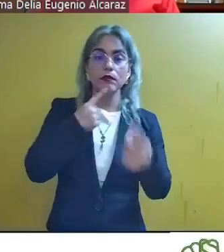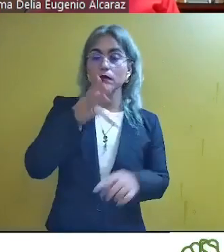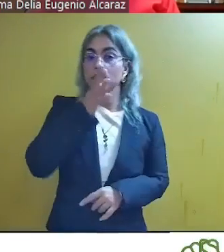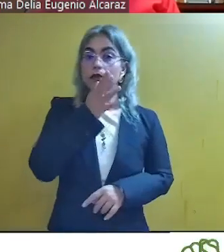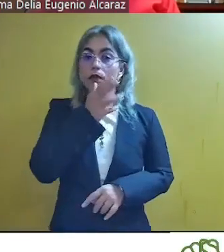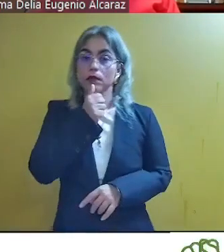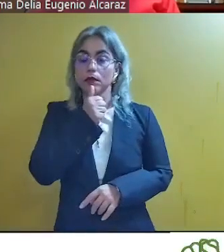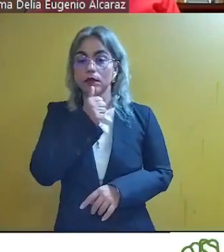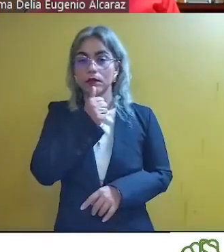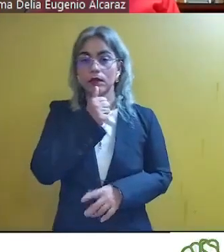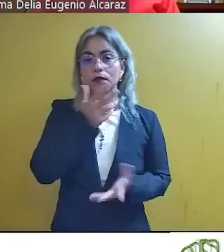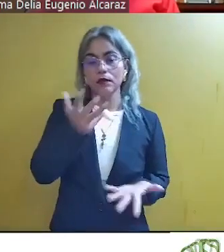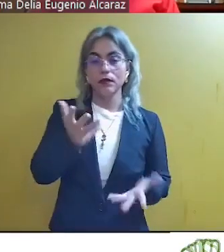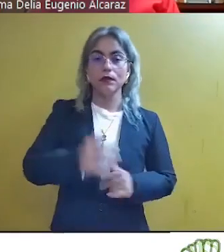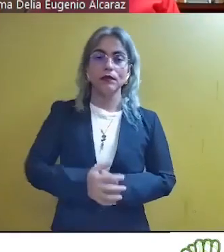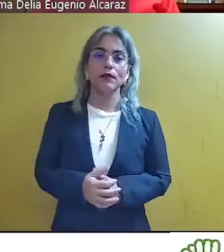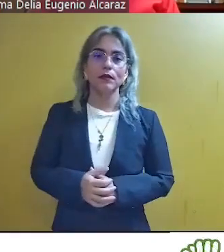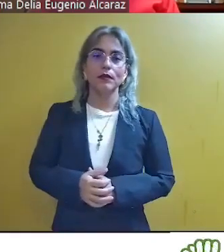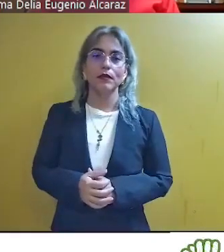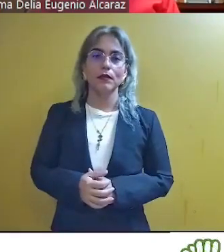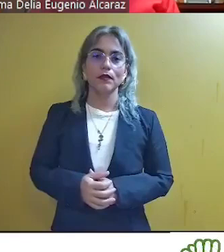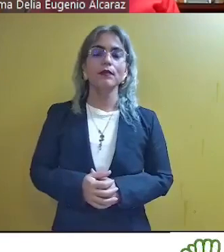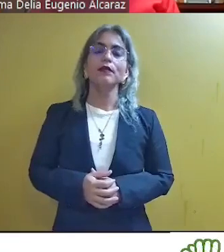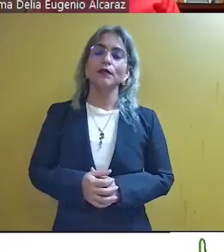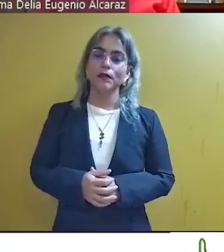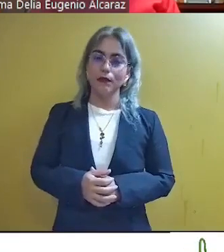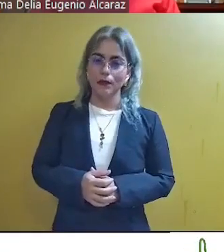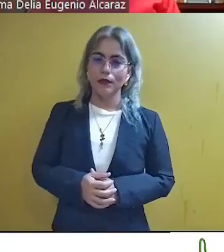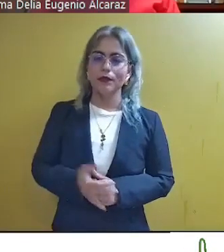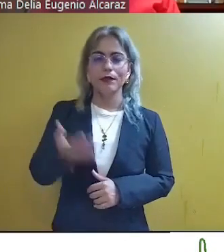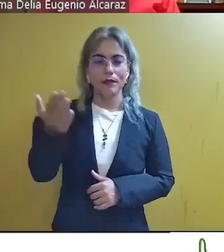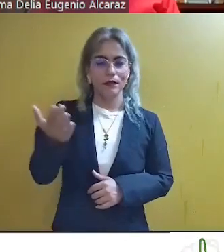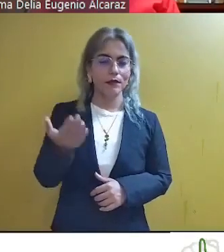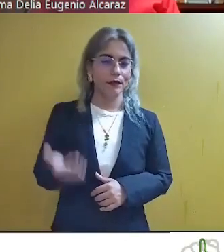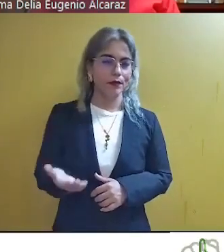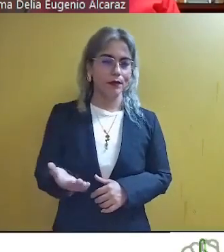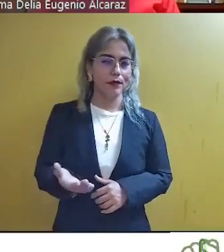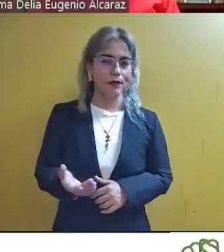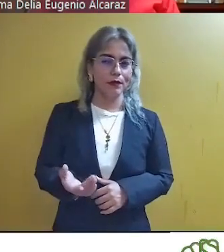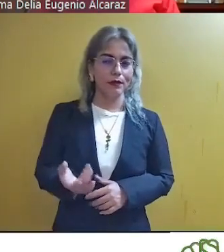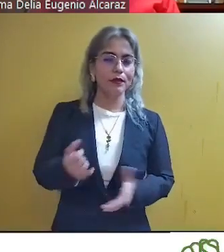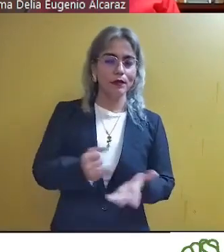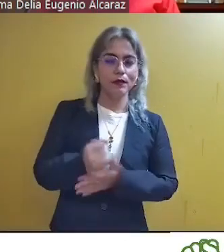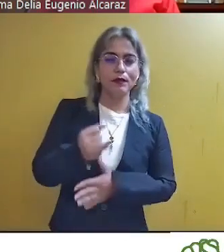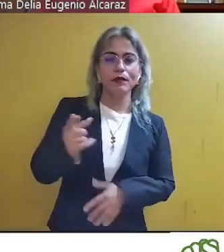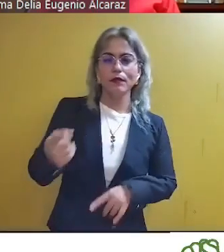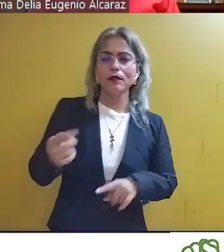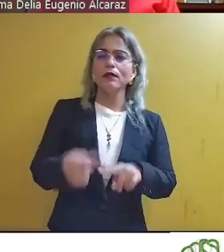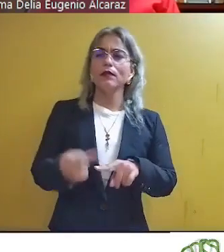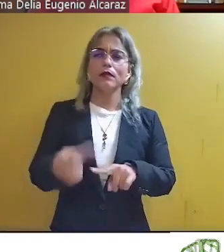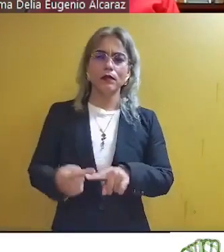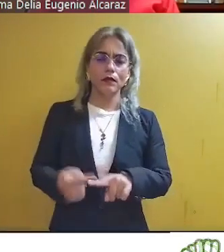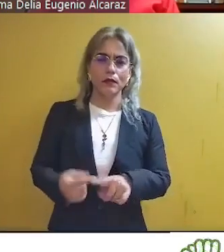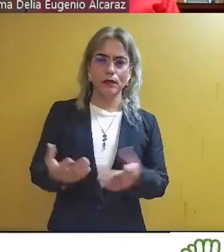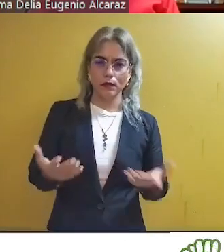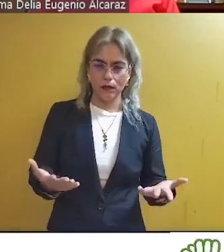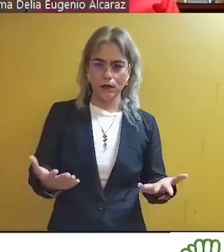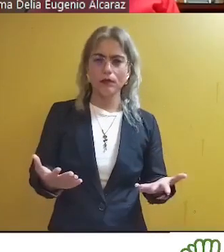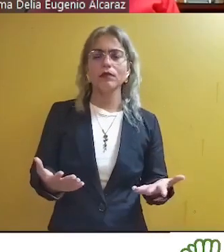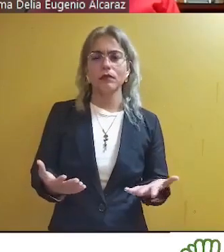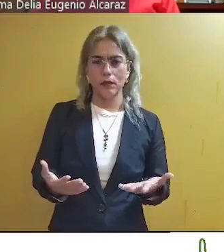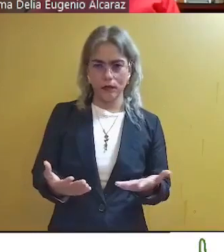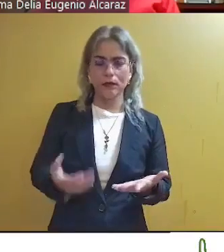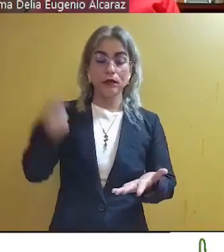además de haber sido elaborado ex profeso por alguien que no fue parte en el procedimiento y si la aplicación retroactiva del referido dictamen